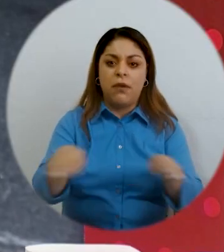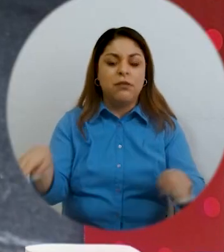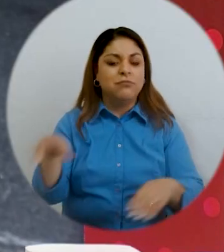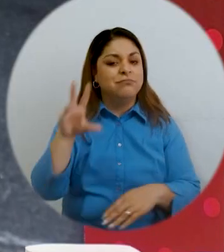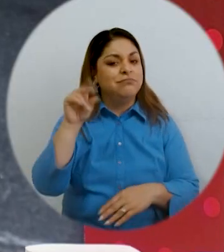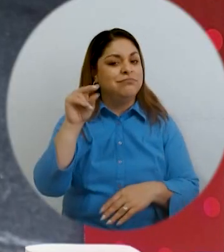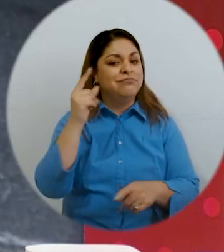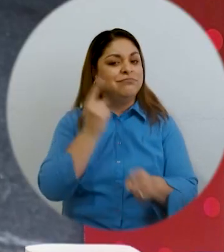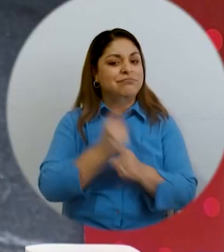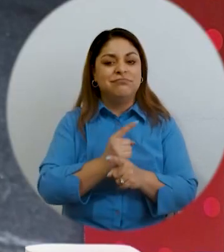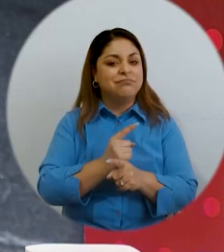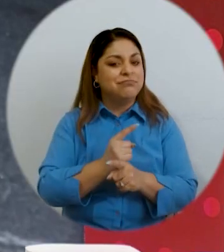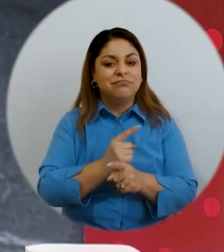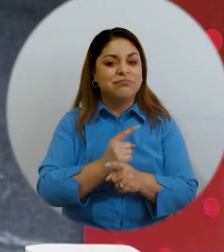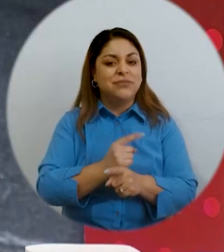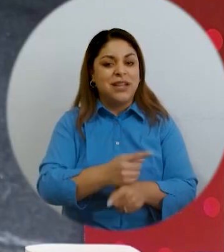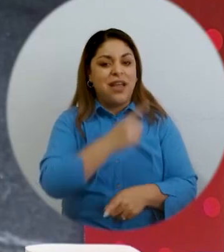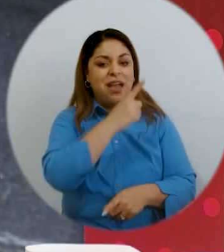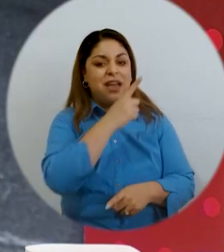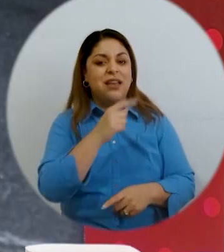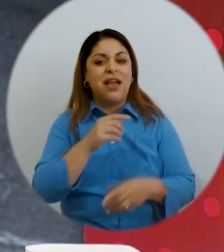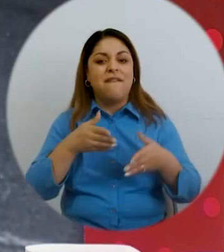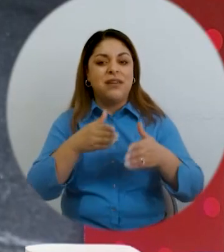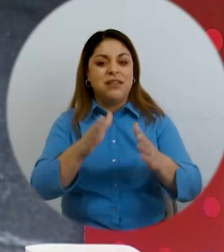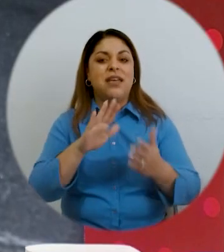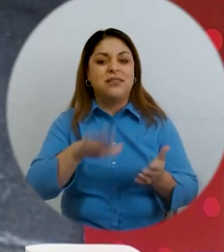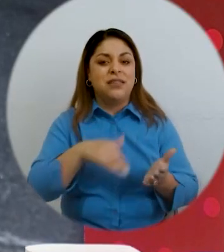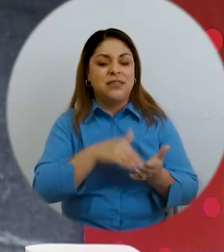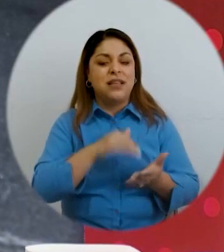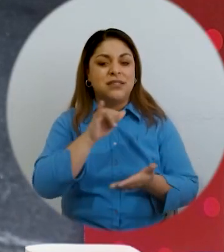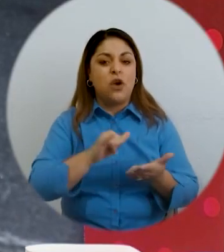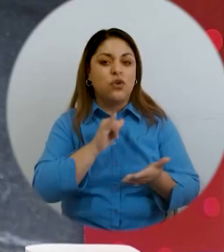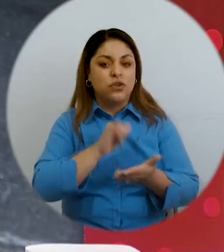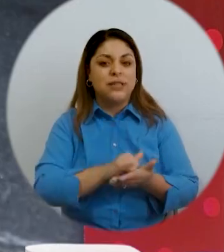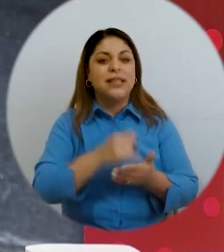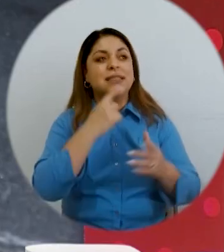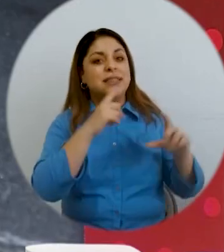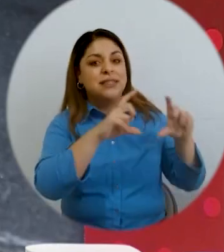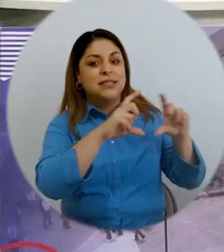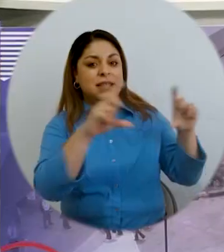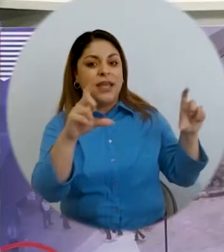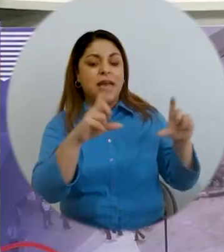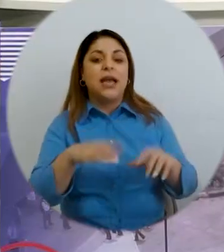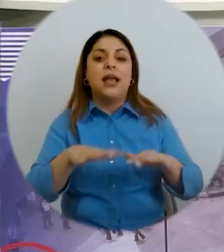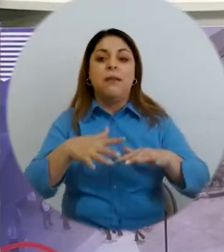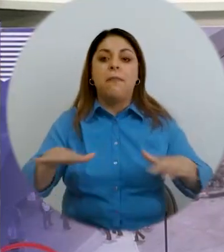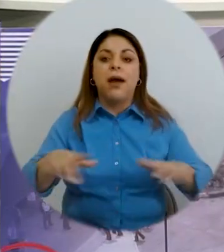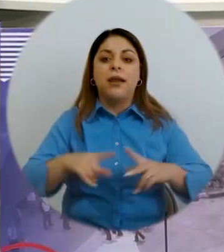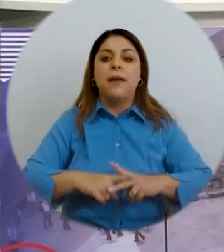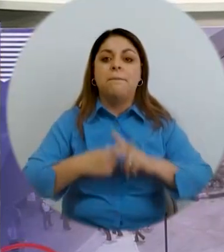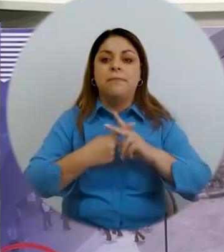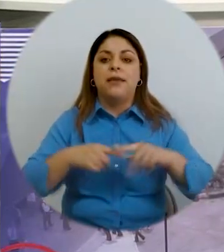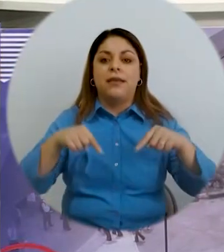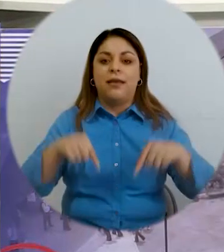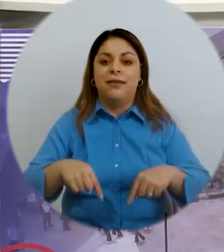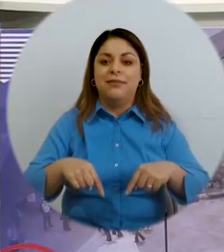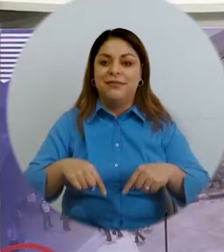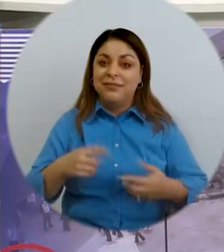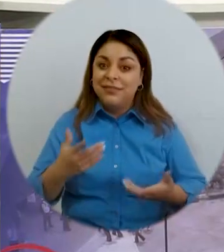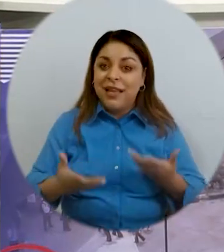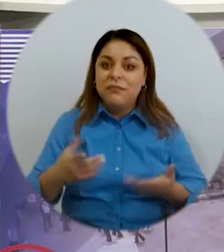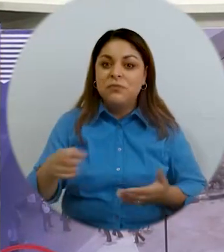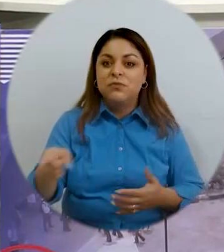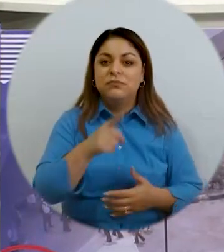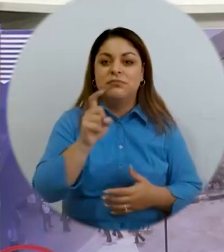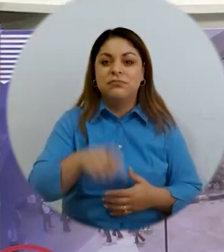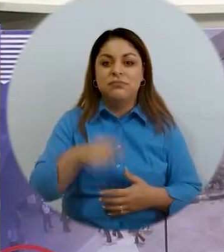así, como dice un rótulo muy sabio que hay en la avenida central de Costa Rica, ¿verdad? Dice, el mar inicia aquí. Y tal vez